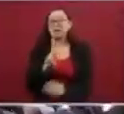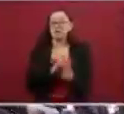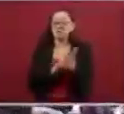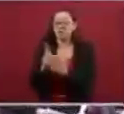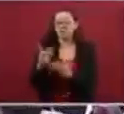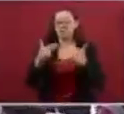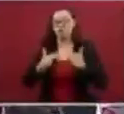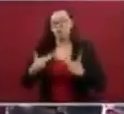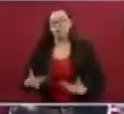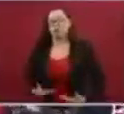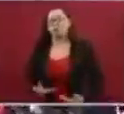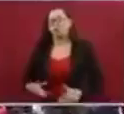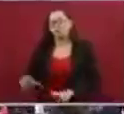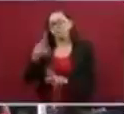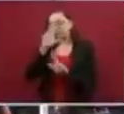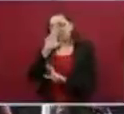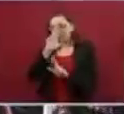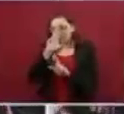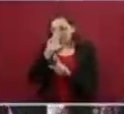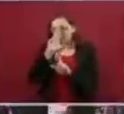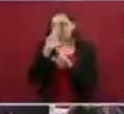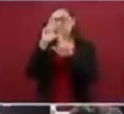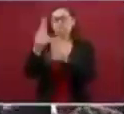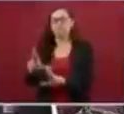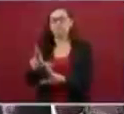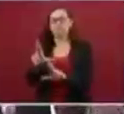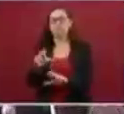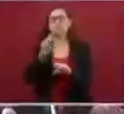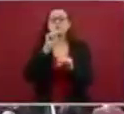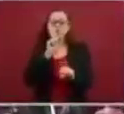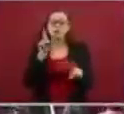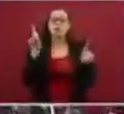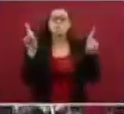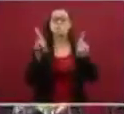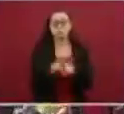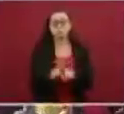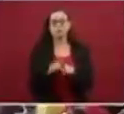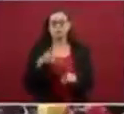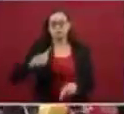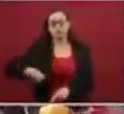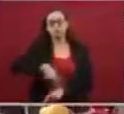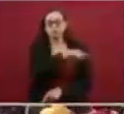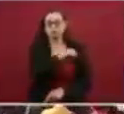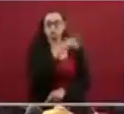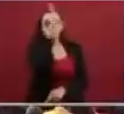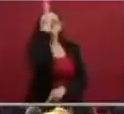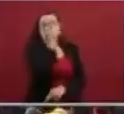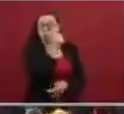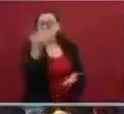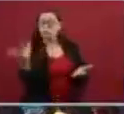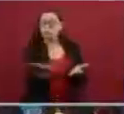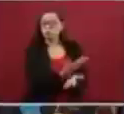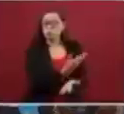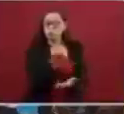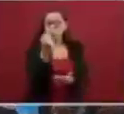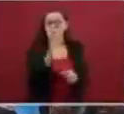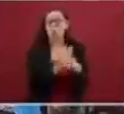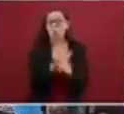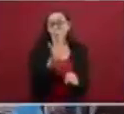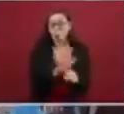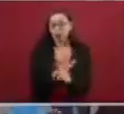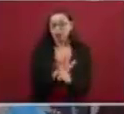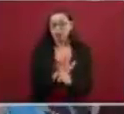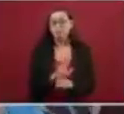acuerdo, rescatando a nuestro favor el reconocimiento de que